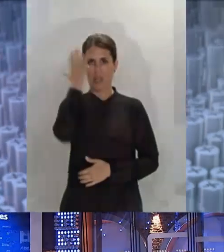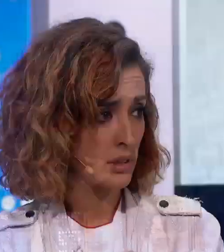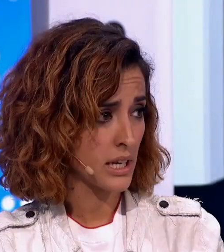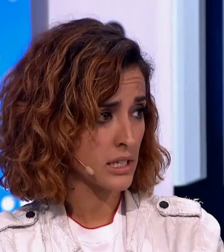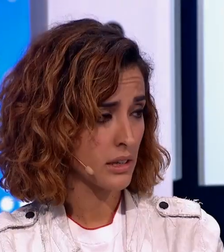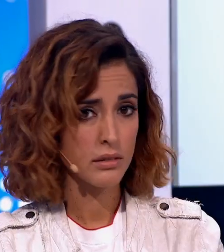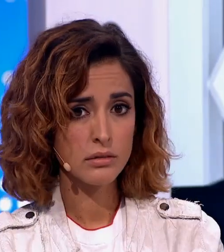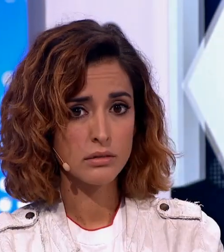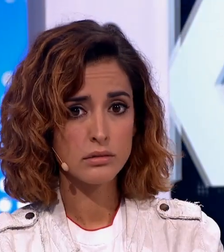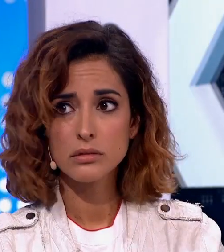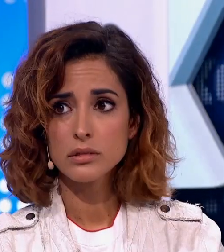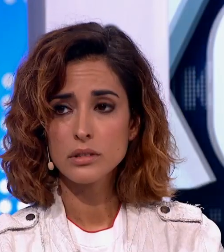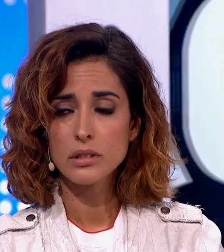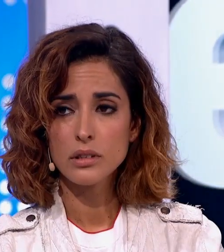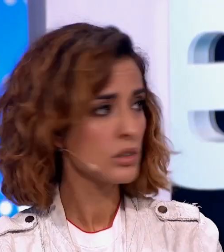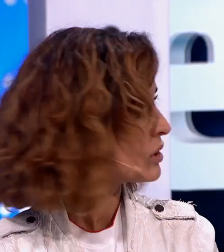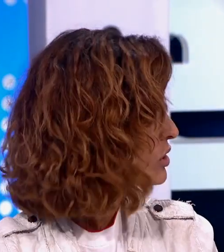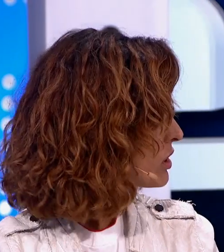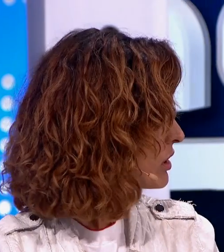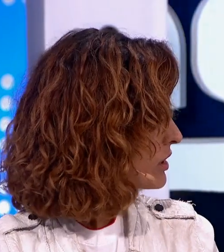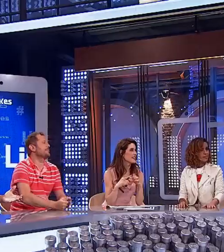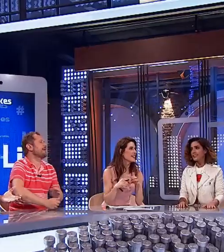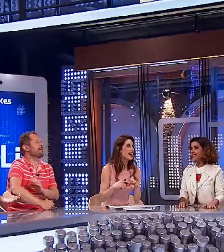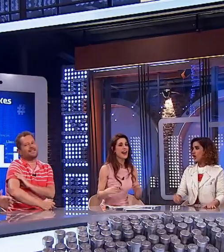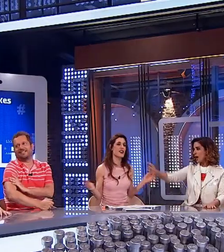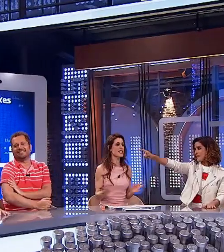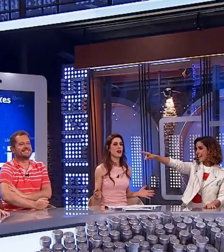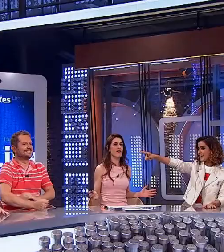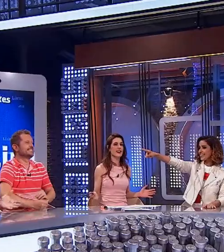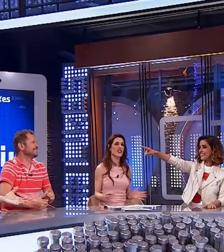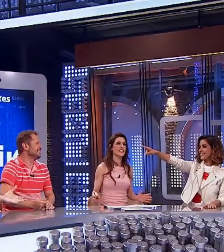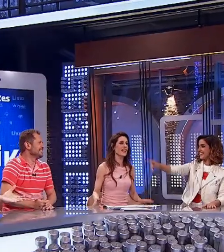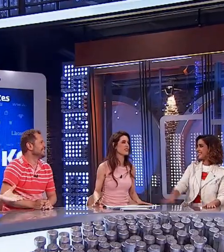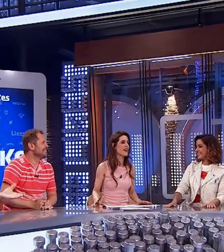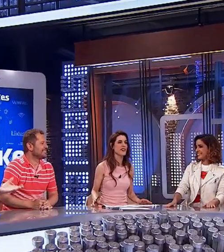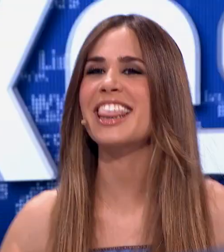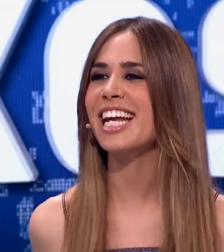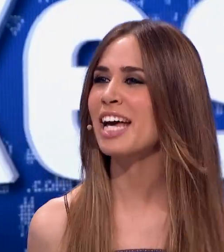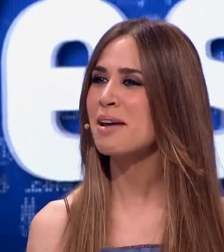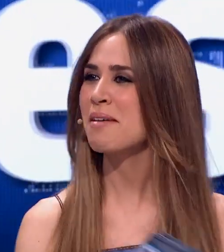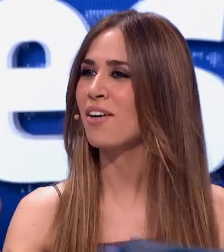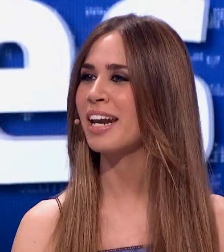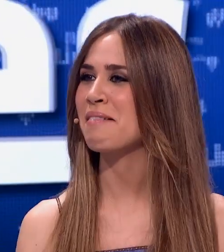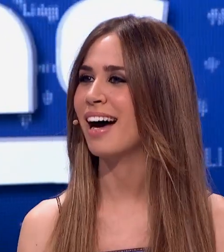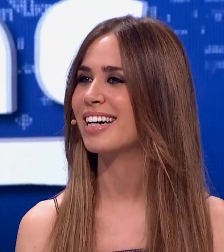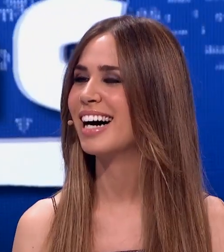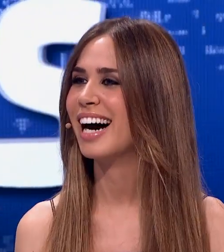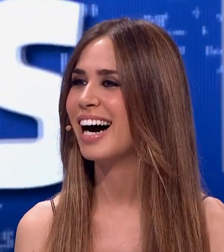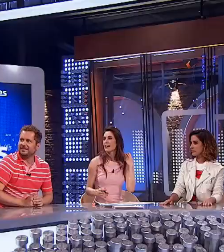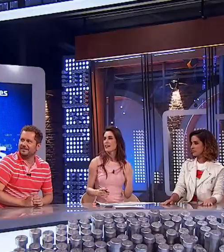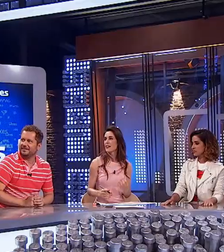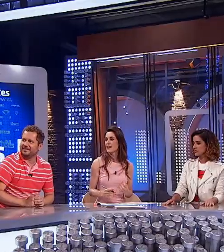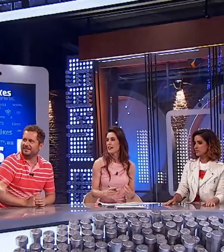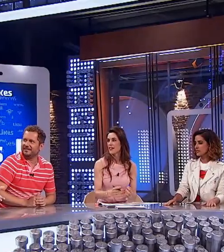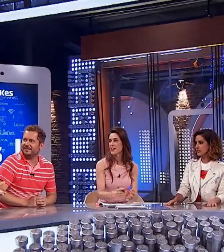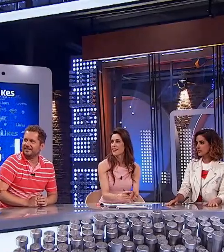Pablo, Iglesias. Pues sí. Perdón, perdón. No nos dejas jugar, María. Yo voy a decir que se echa para